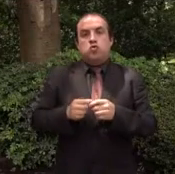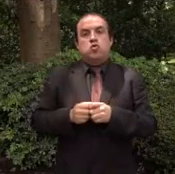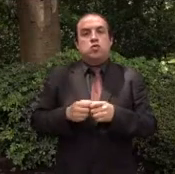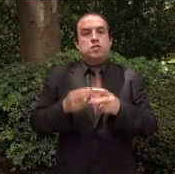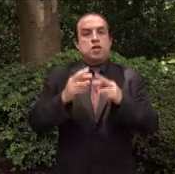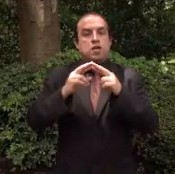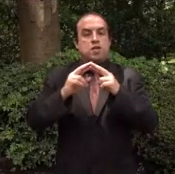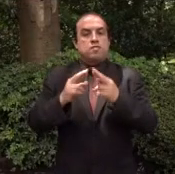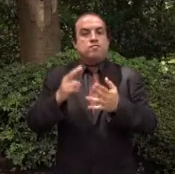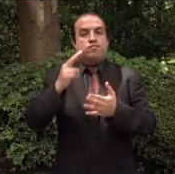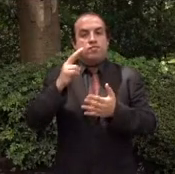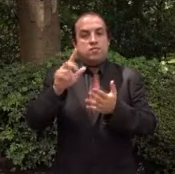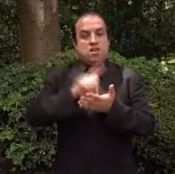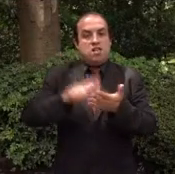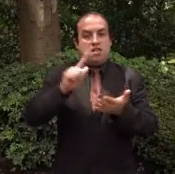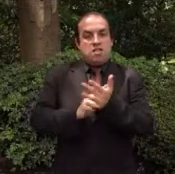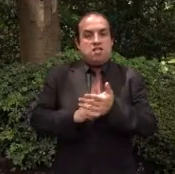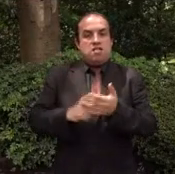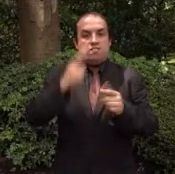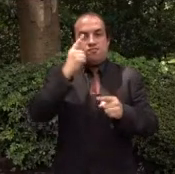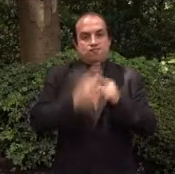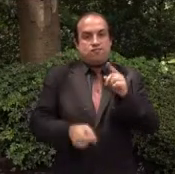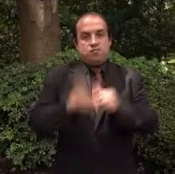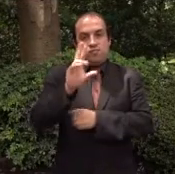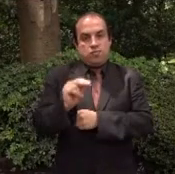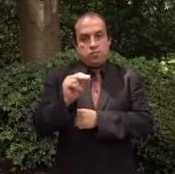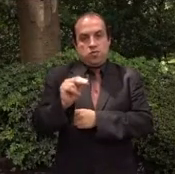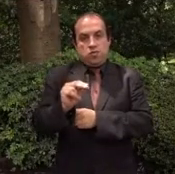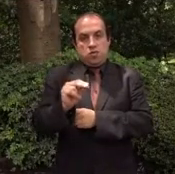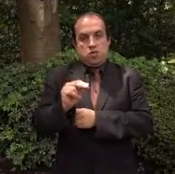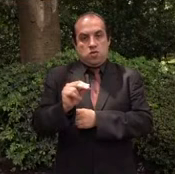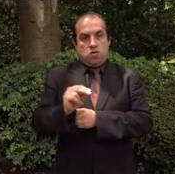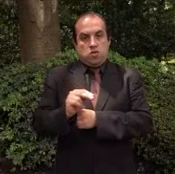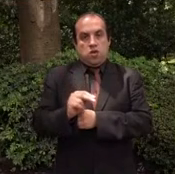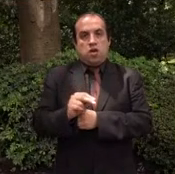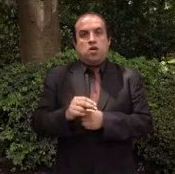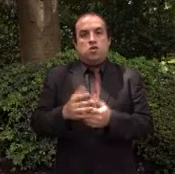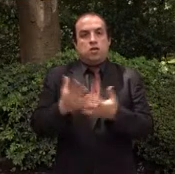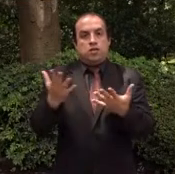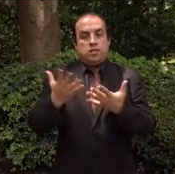programa de manejo del Bosque de Chapultepec, que fue aprobado en 2006.